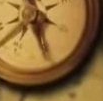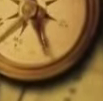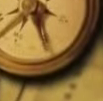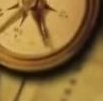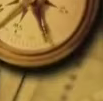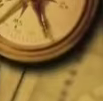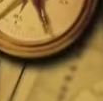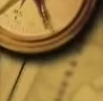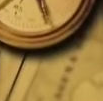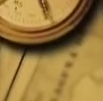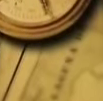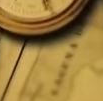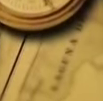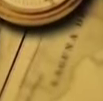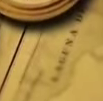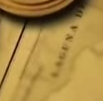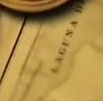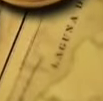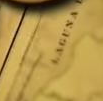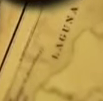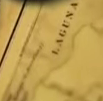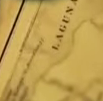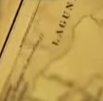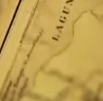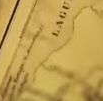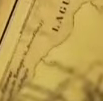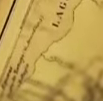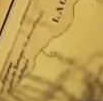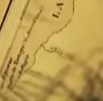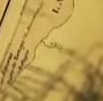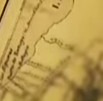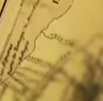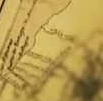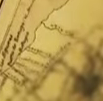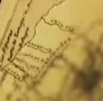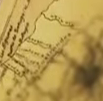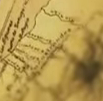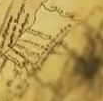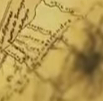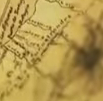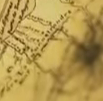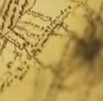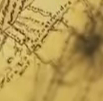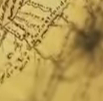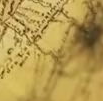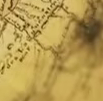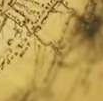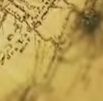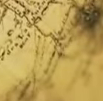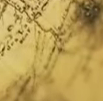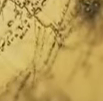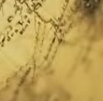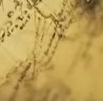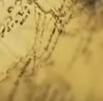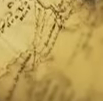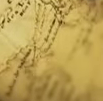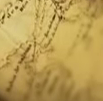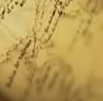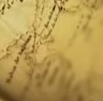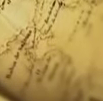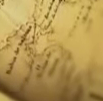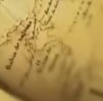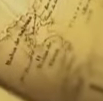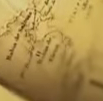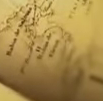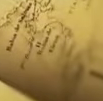muy curioso! Por los árboles se desplaza, para nosotros no es amenaza y aún se lo caza. Y es